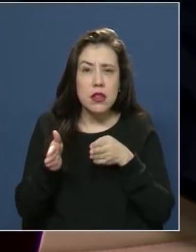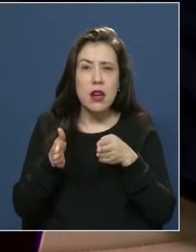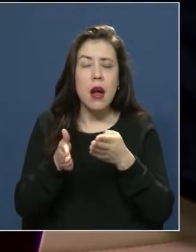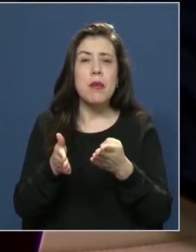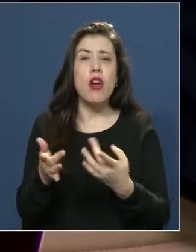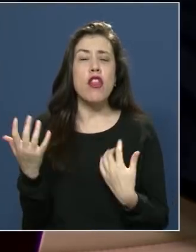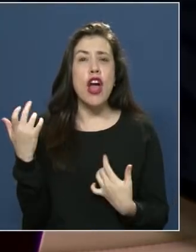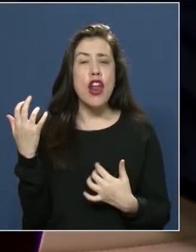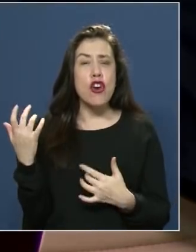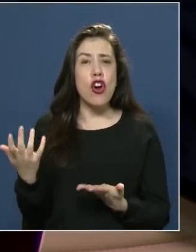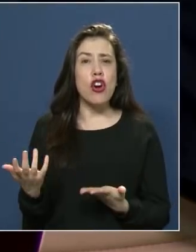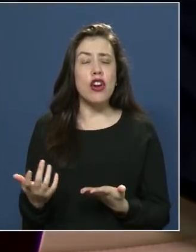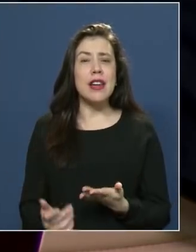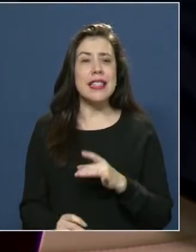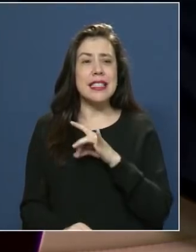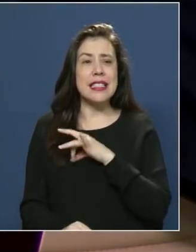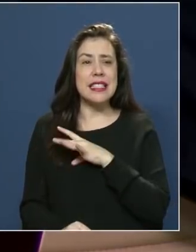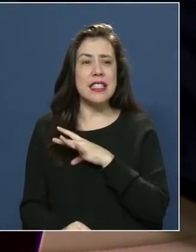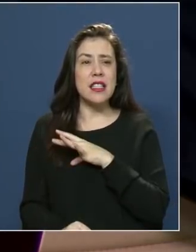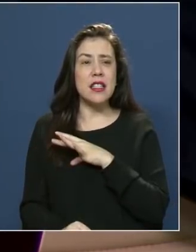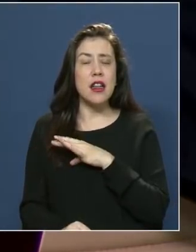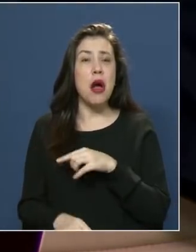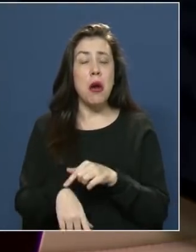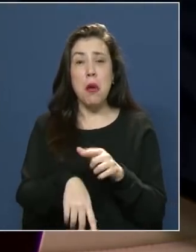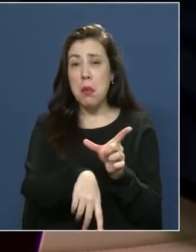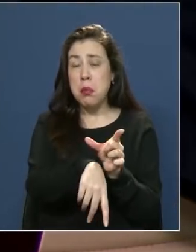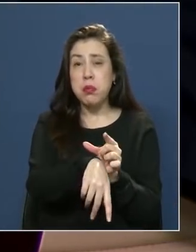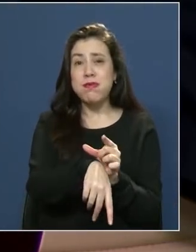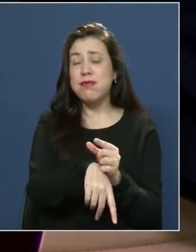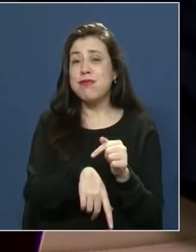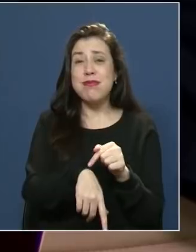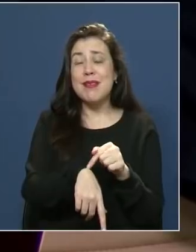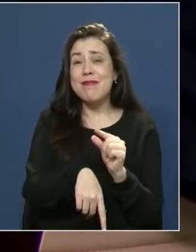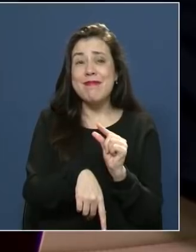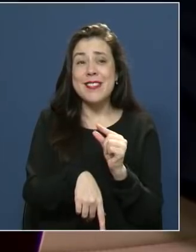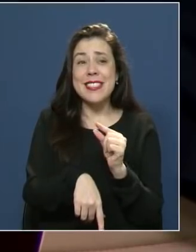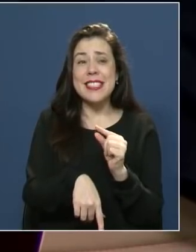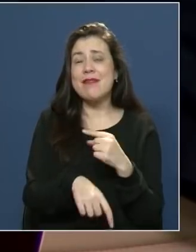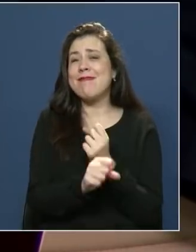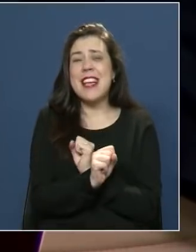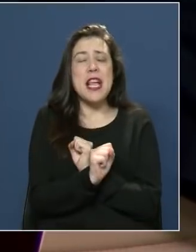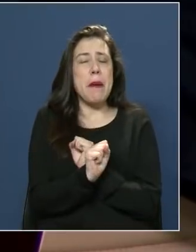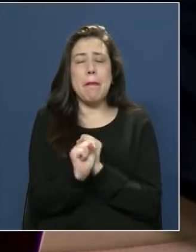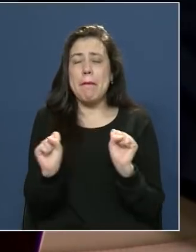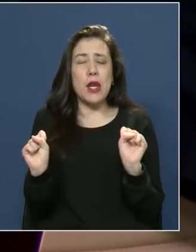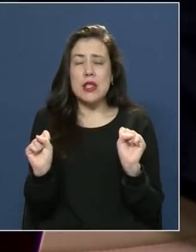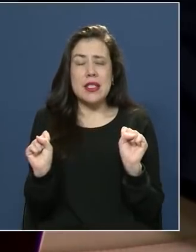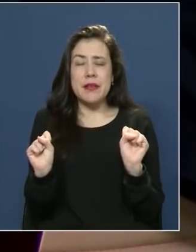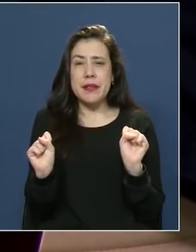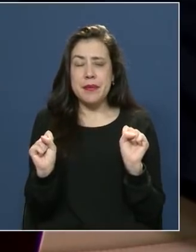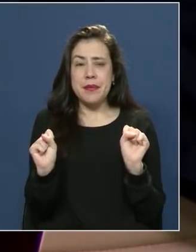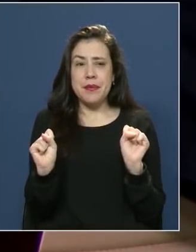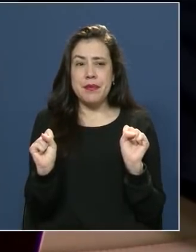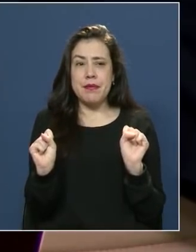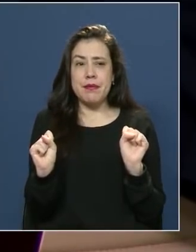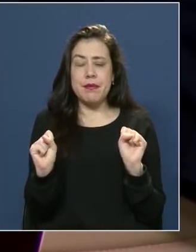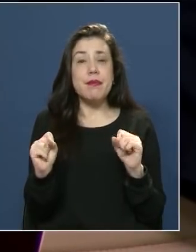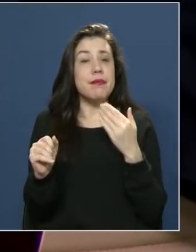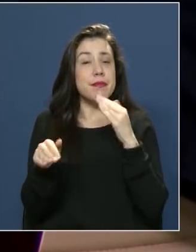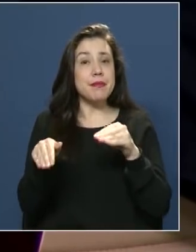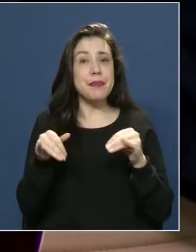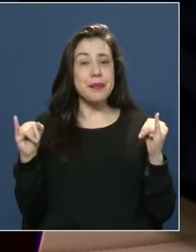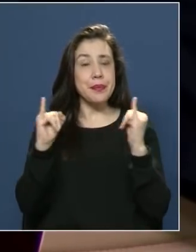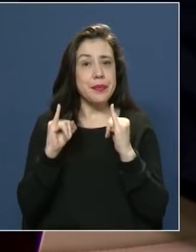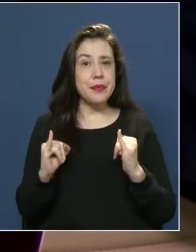chileno en muy pocos minutos, es absolutamente imposible. De la misma manera,